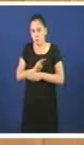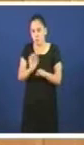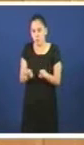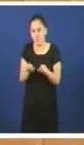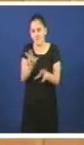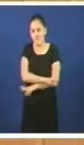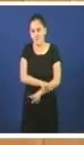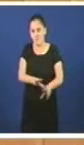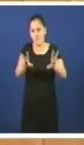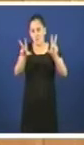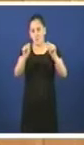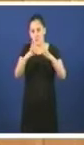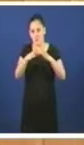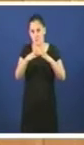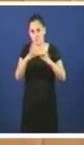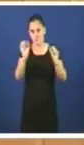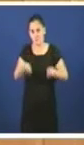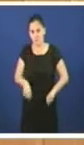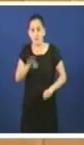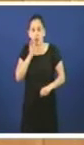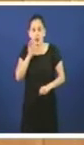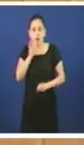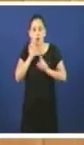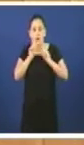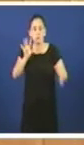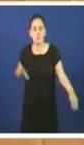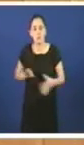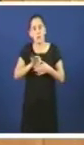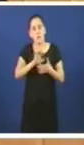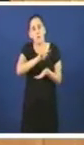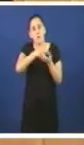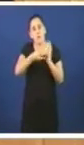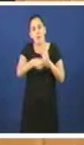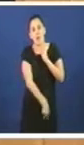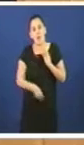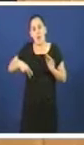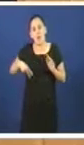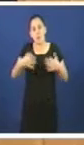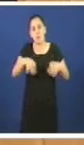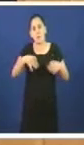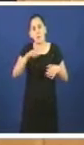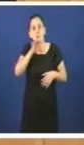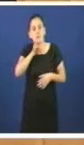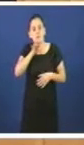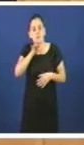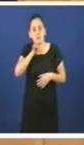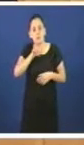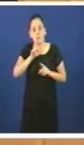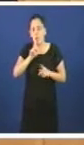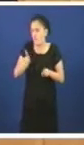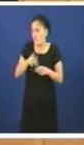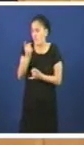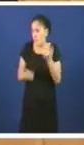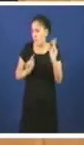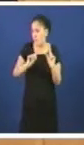pacto porque en relación al plan xeral de normalización de qué rayos sirven asignar nada con postes que